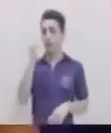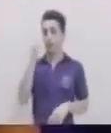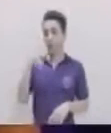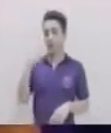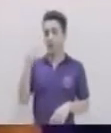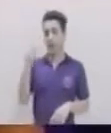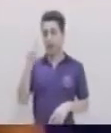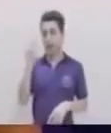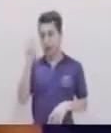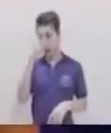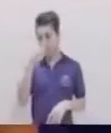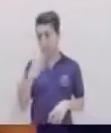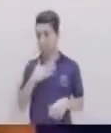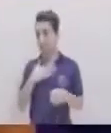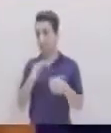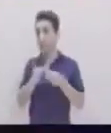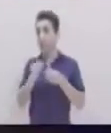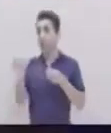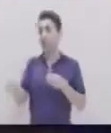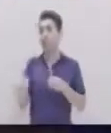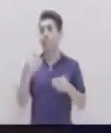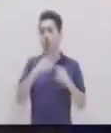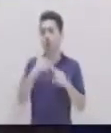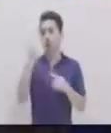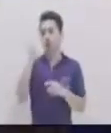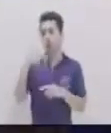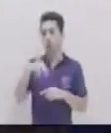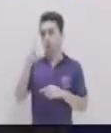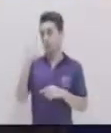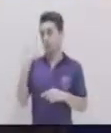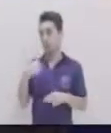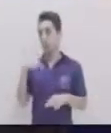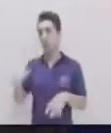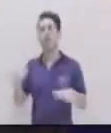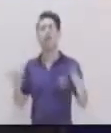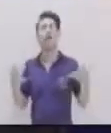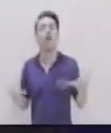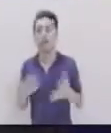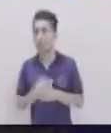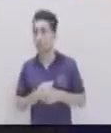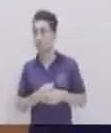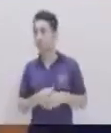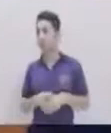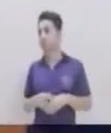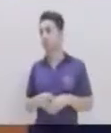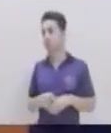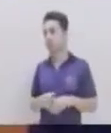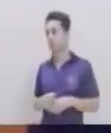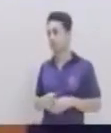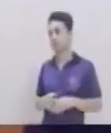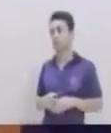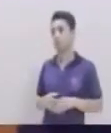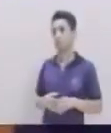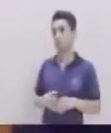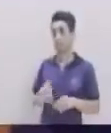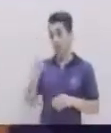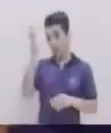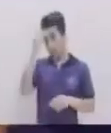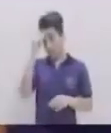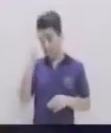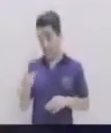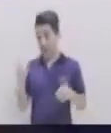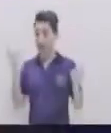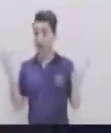Cruz Cósmica de nuestro pueblo Xinka. Nuestros desafíos principales para el día de hoy son aprender sobre el